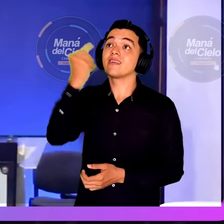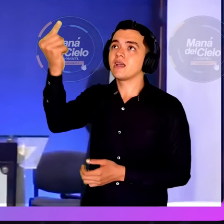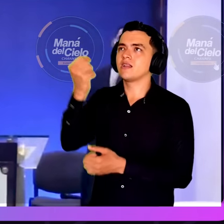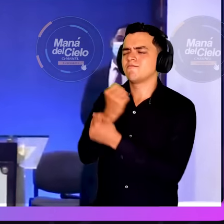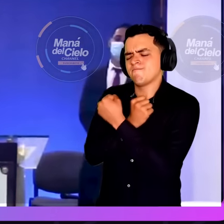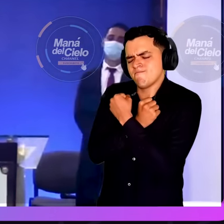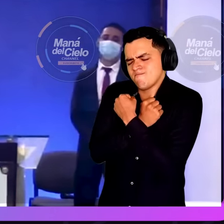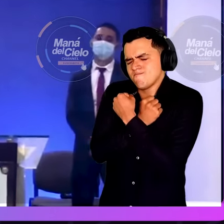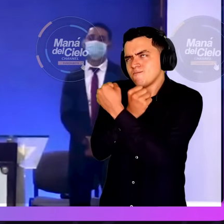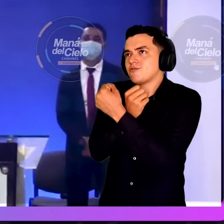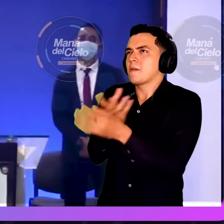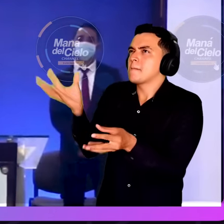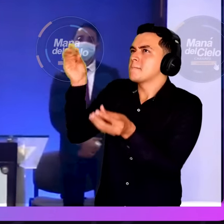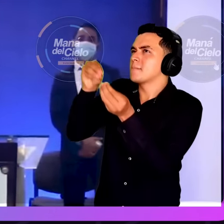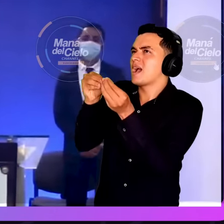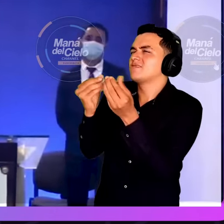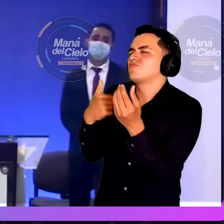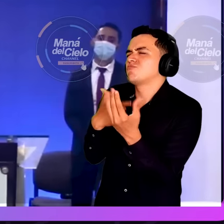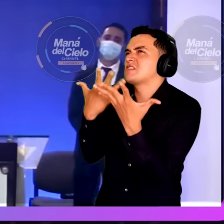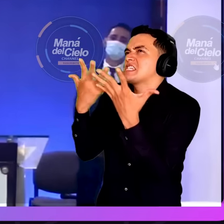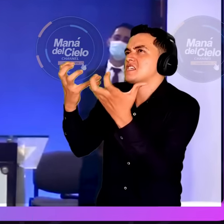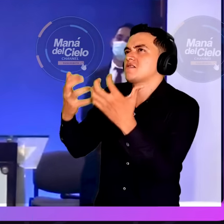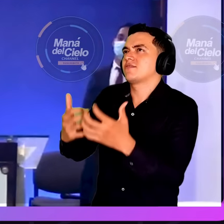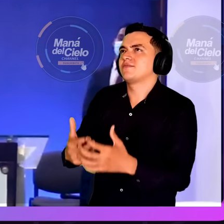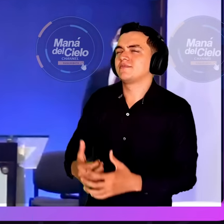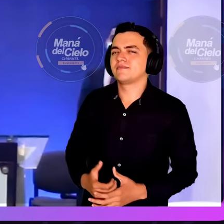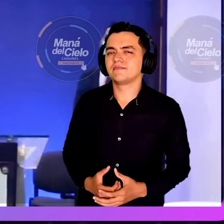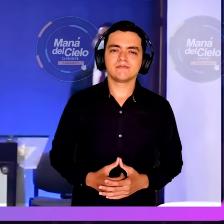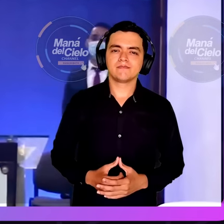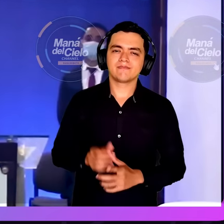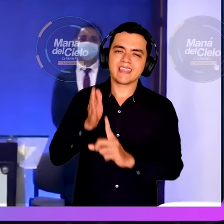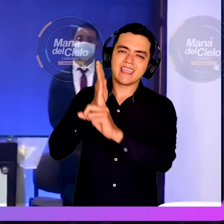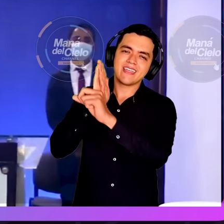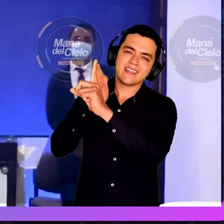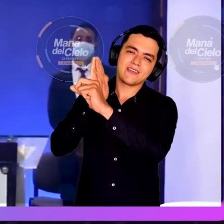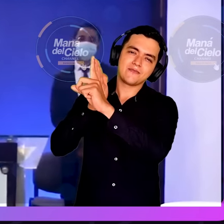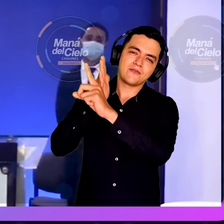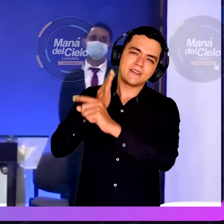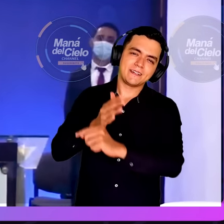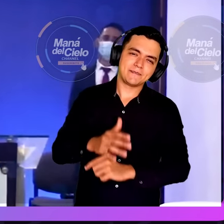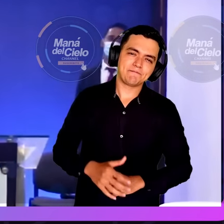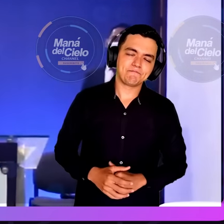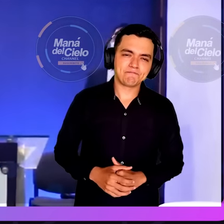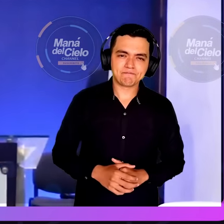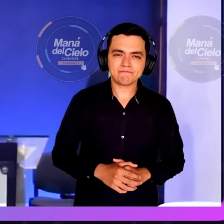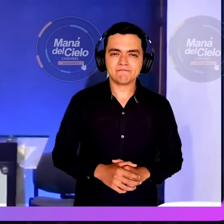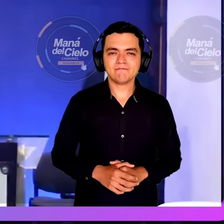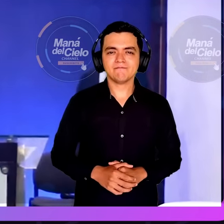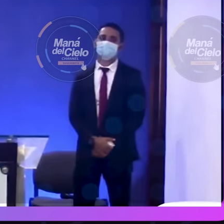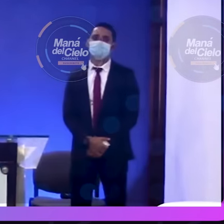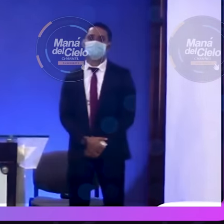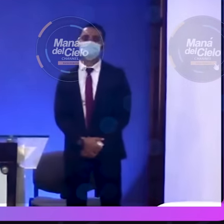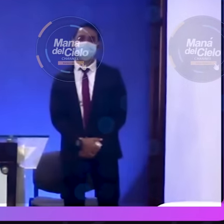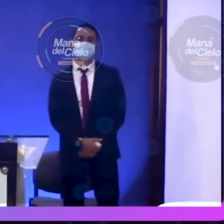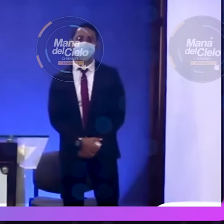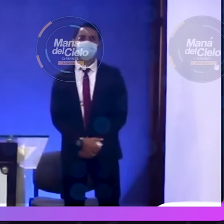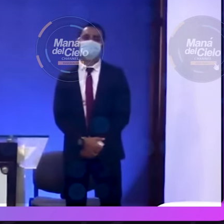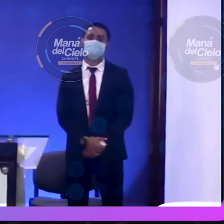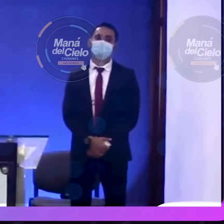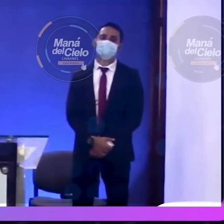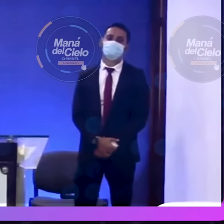manda. Enamorarse de Él es soltarse de las cosas que no le gustan. Porque una persona que está enamorada le da gusto a quien